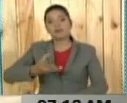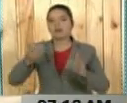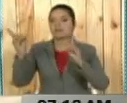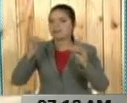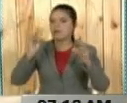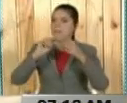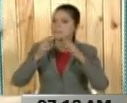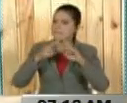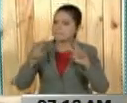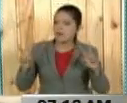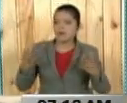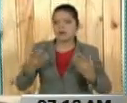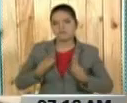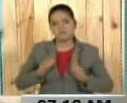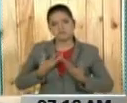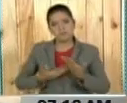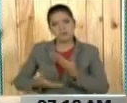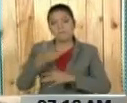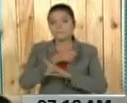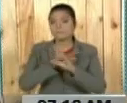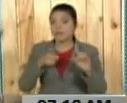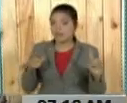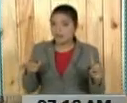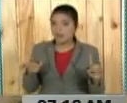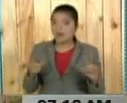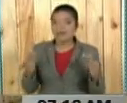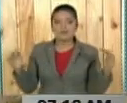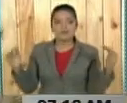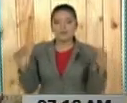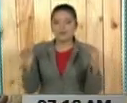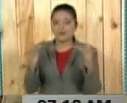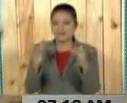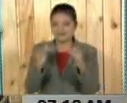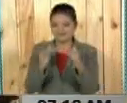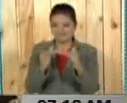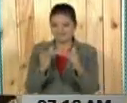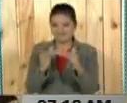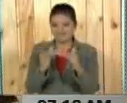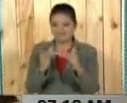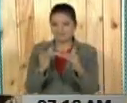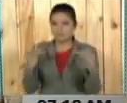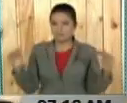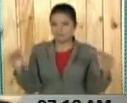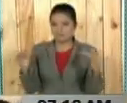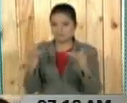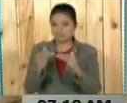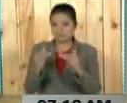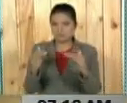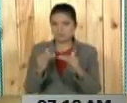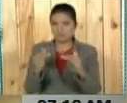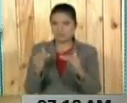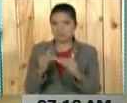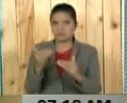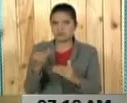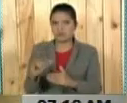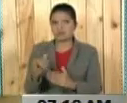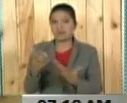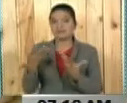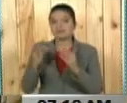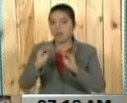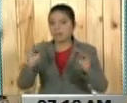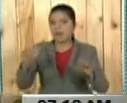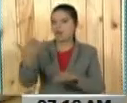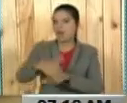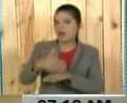y a la convivencia. Pero al igual que en la oposición, paralelamente, hay ese llamado a la calle,